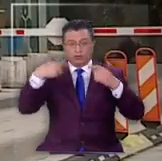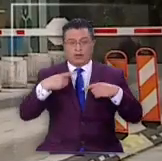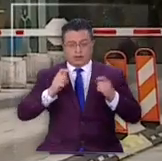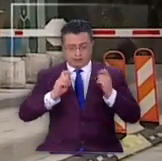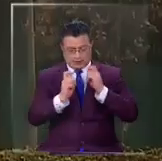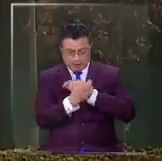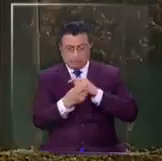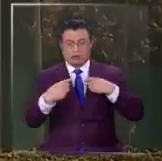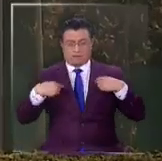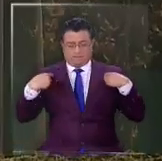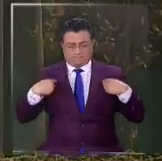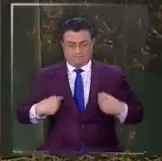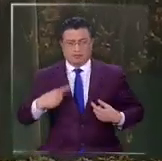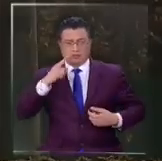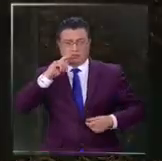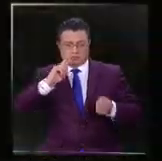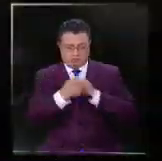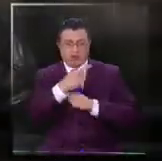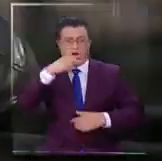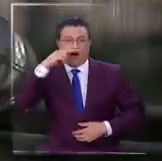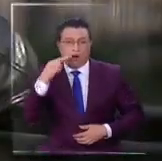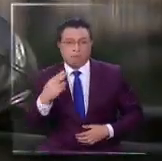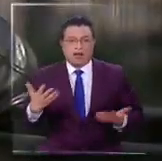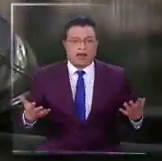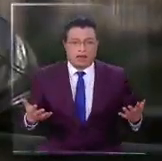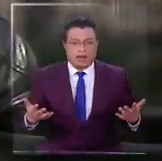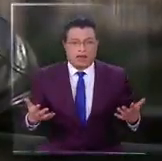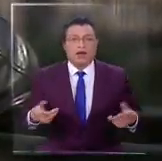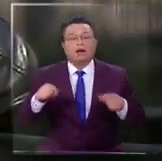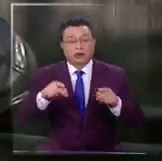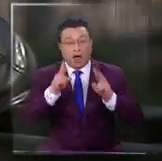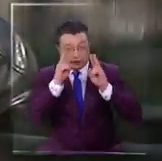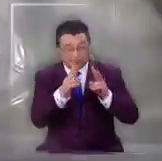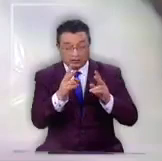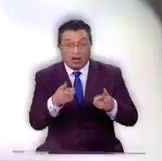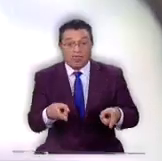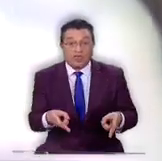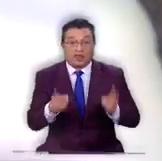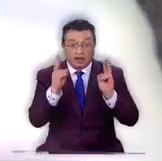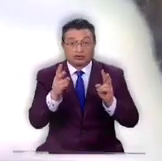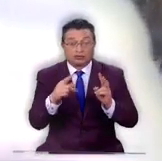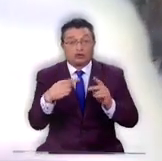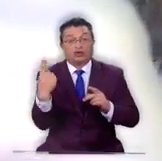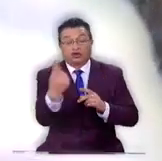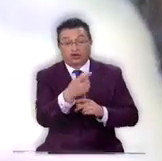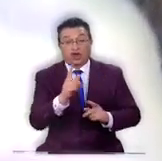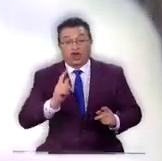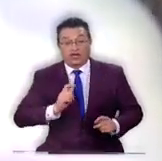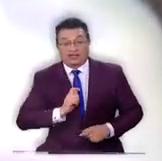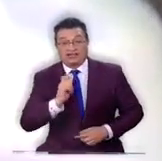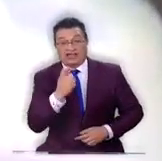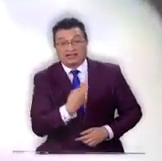transformarse físicamente en el hombre que es, sino para respetar los derechos de los transgéneros.